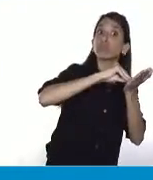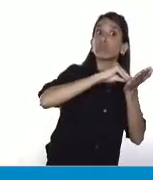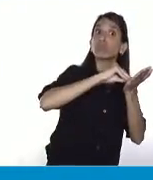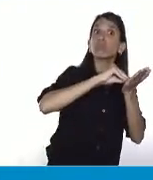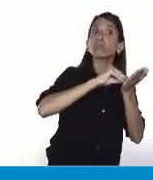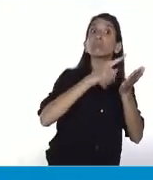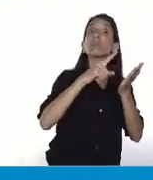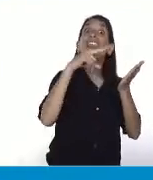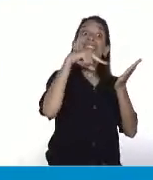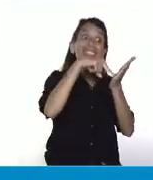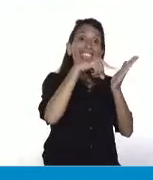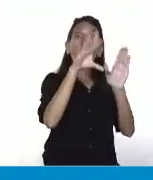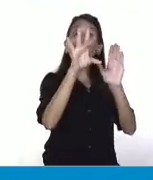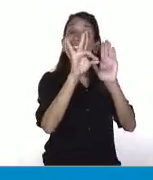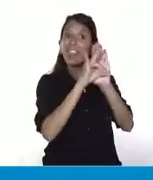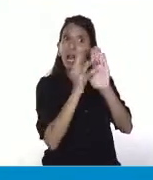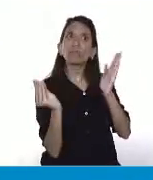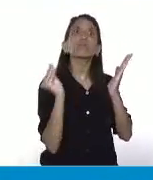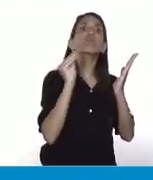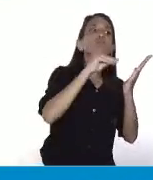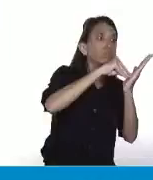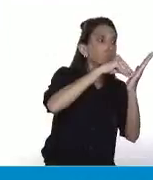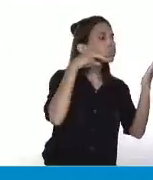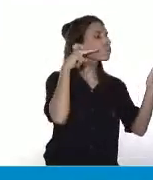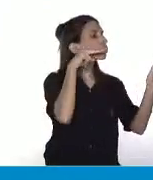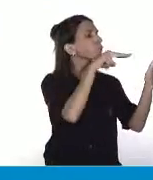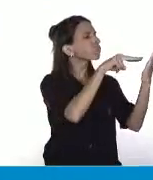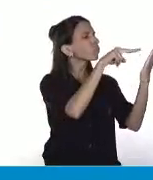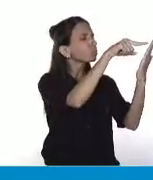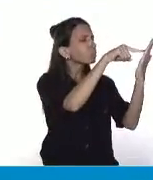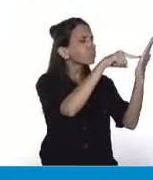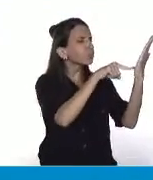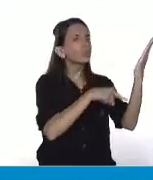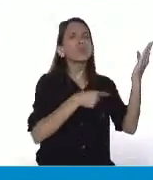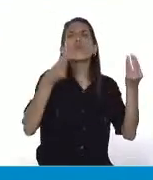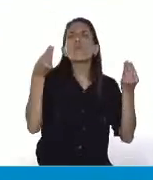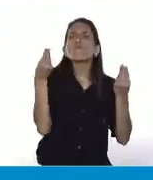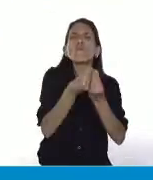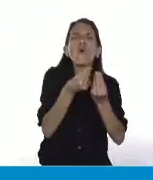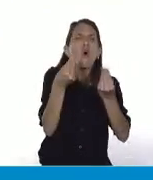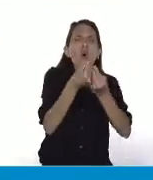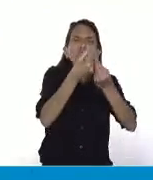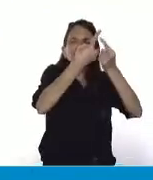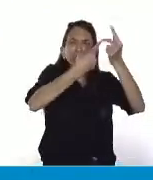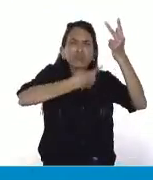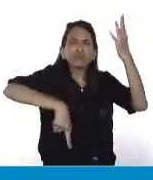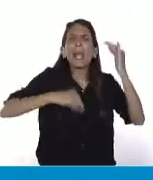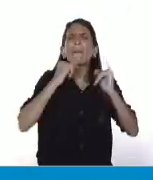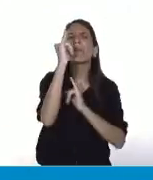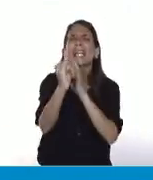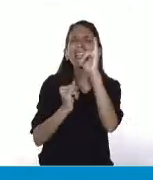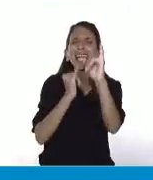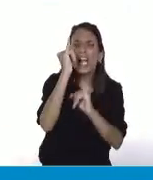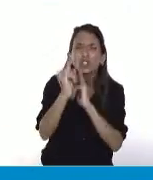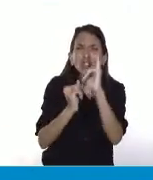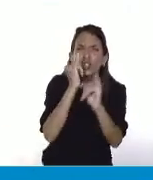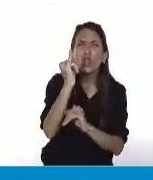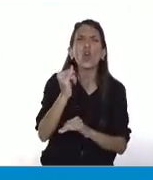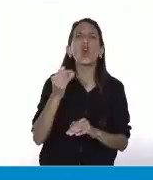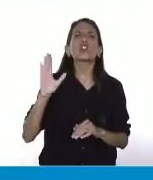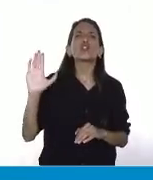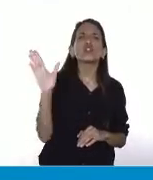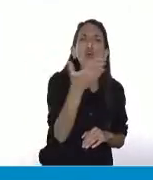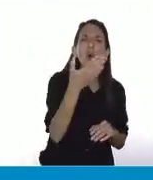ese decreto va a encontrar allí un montón de explicaciones, y sobre todo aquellos que quizás hoy creen